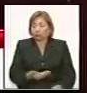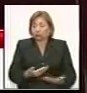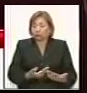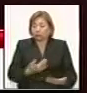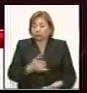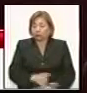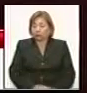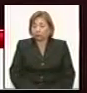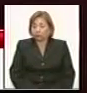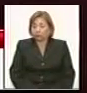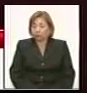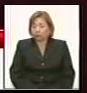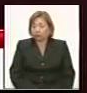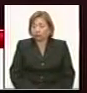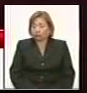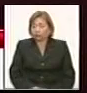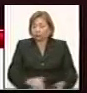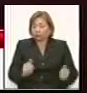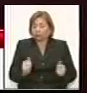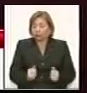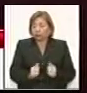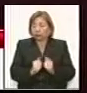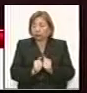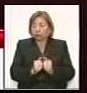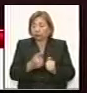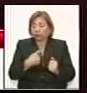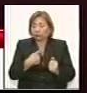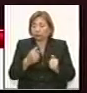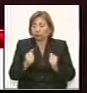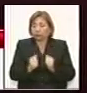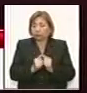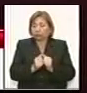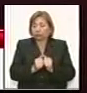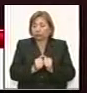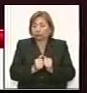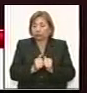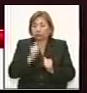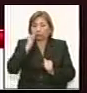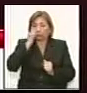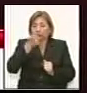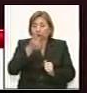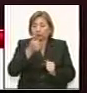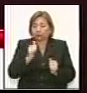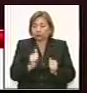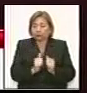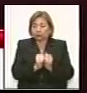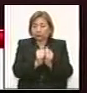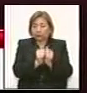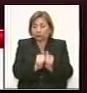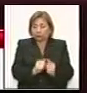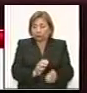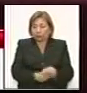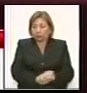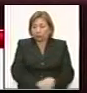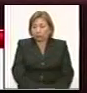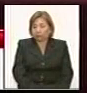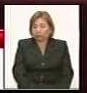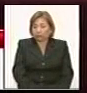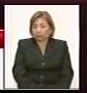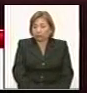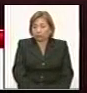Mañana nos veremos y nos vas a acompañar también, ¿no? Yo los acompaño mañana, lo voy a acompañar.